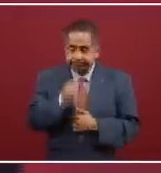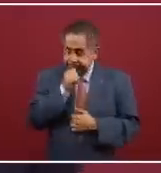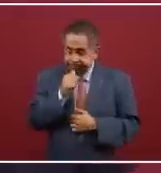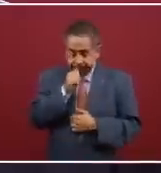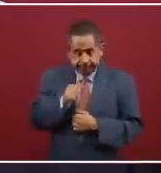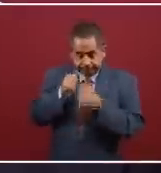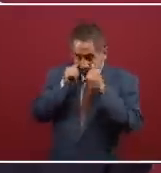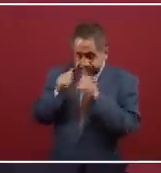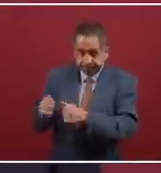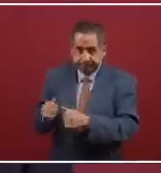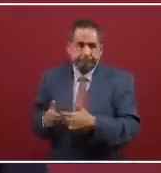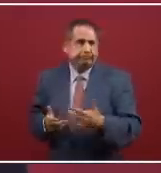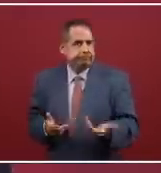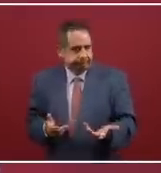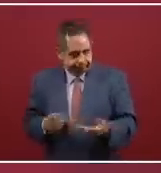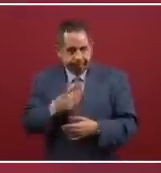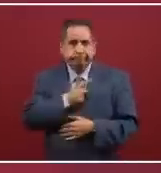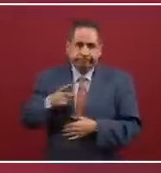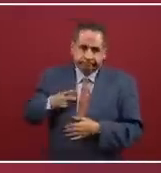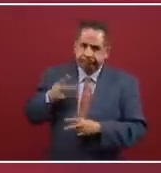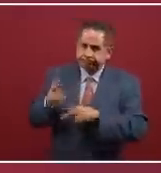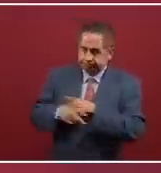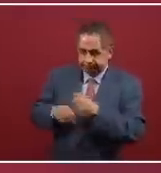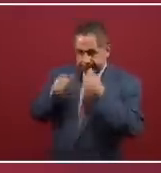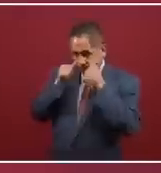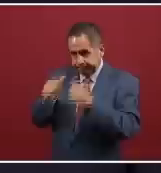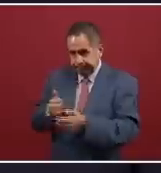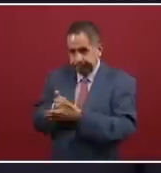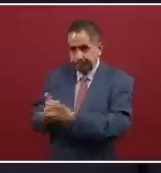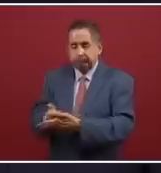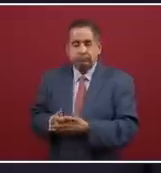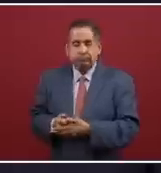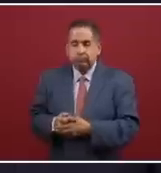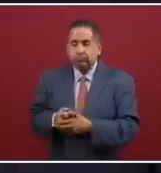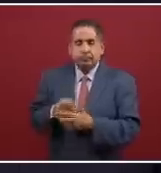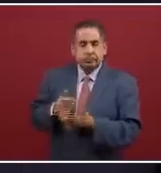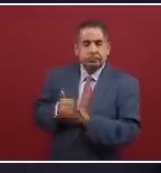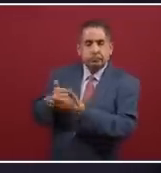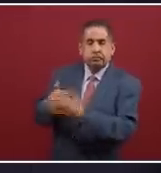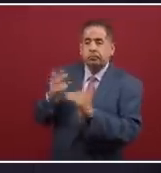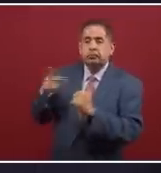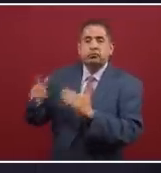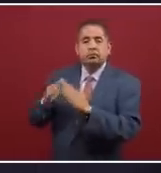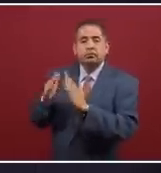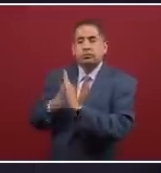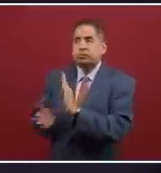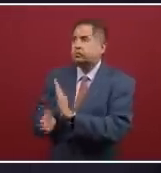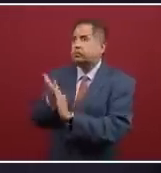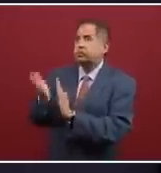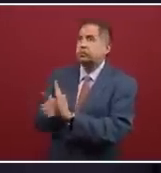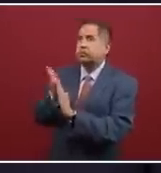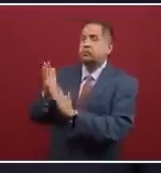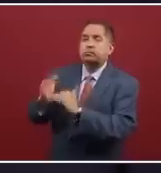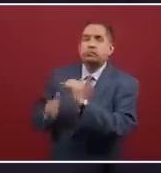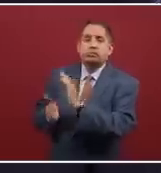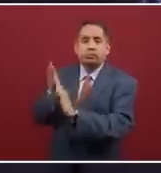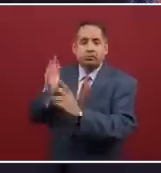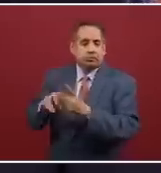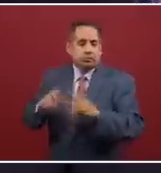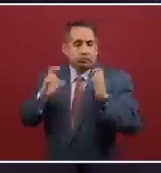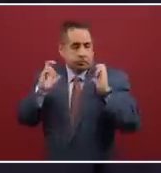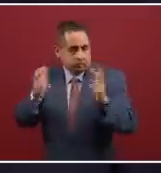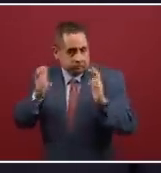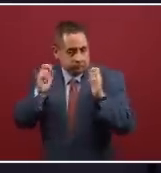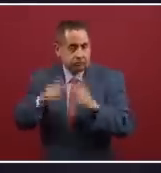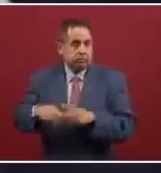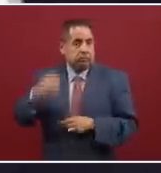han sido atendidos que todavía no se les ha construido sus viviendas tanto en chiapas como en